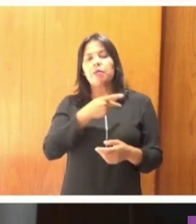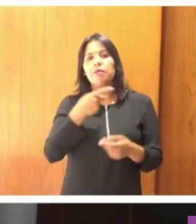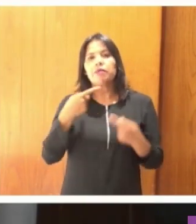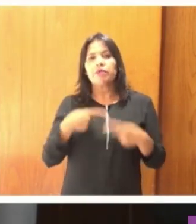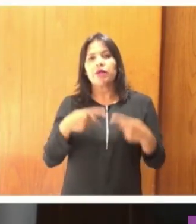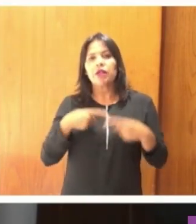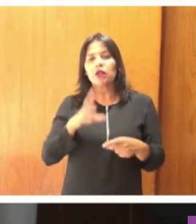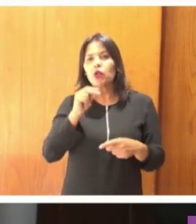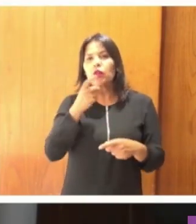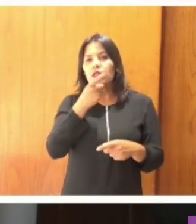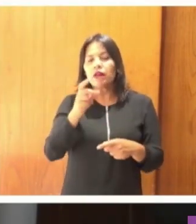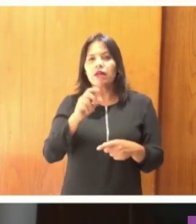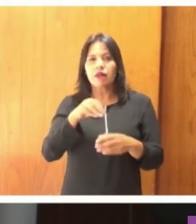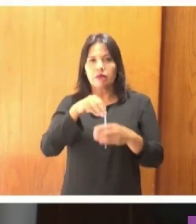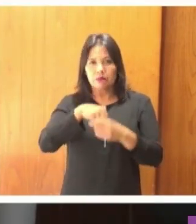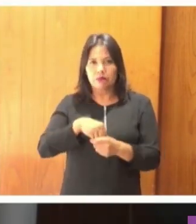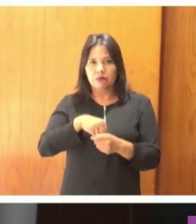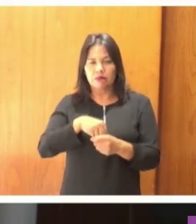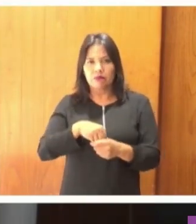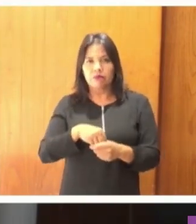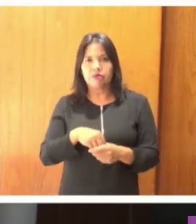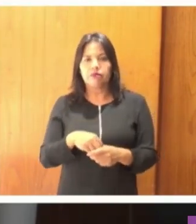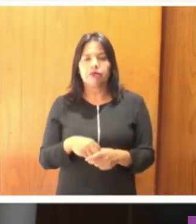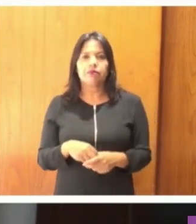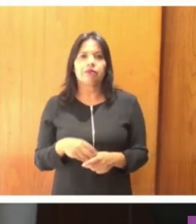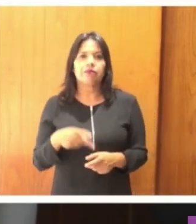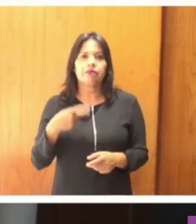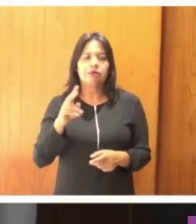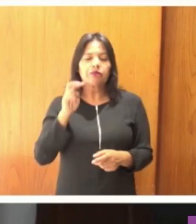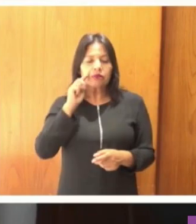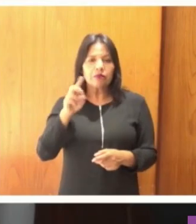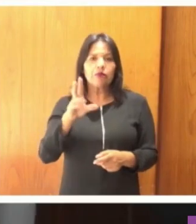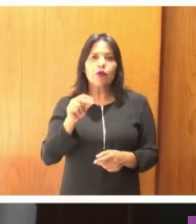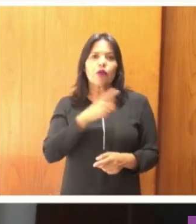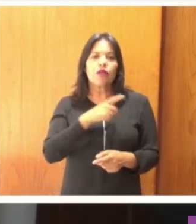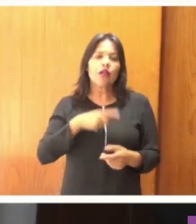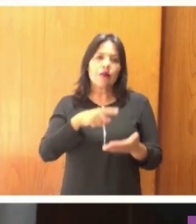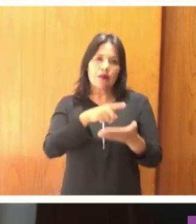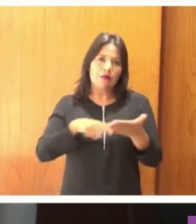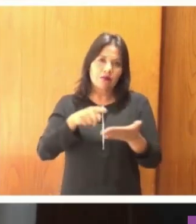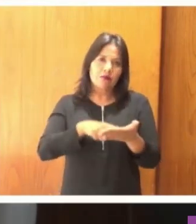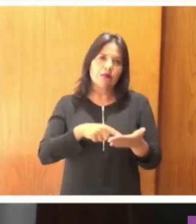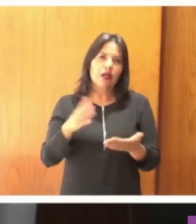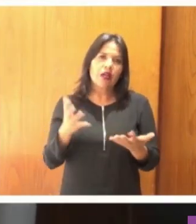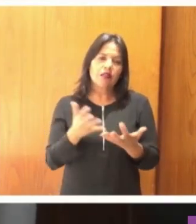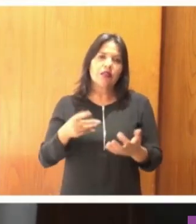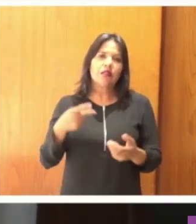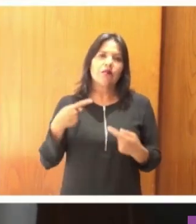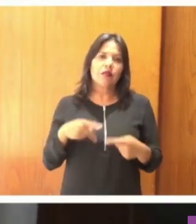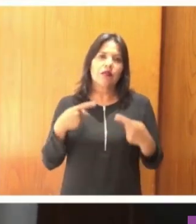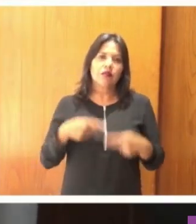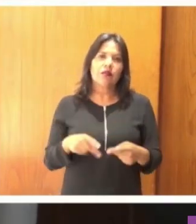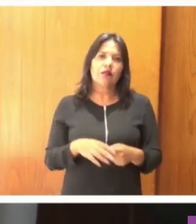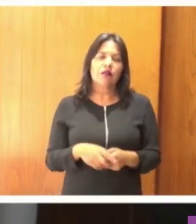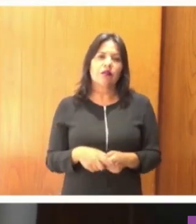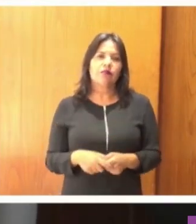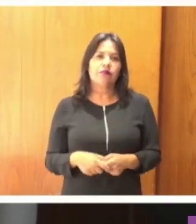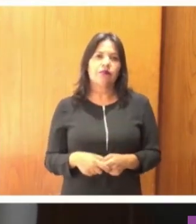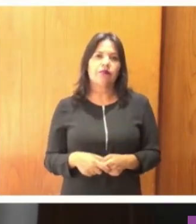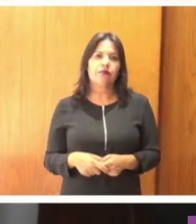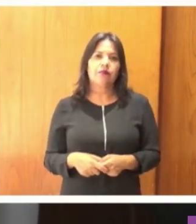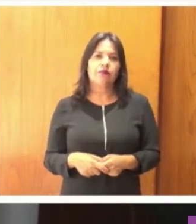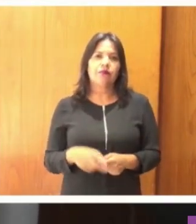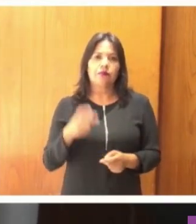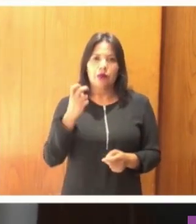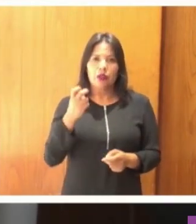cual determinar un sobreseimiento anula la aplicación de los principios de pro persona y progresividad, por lo tanto